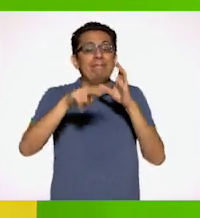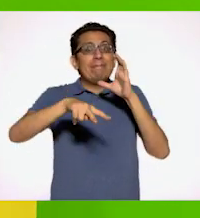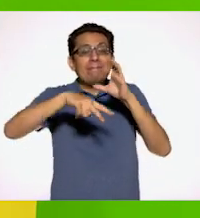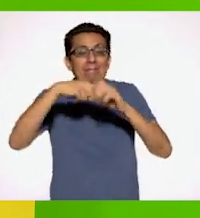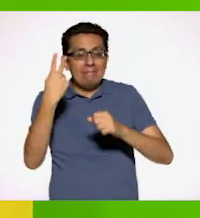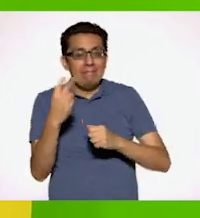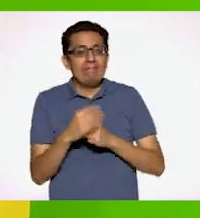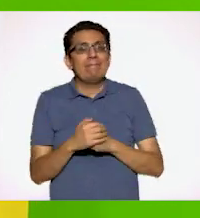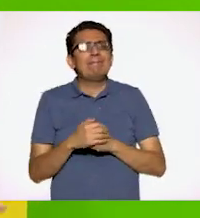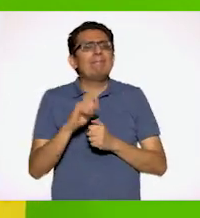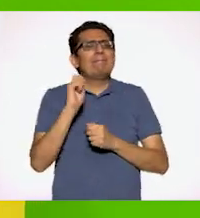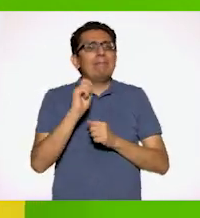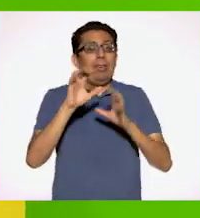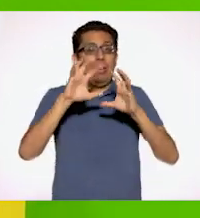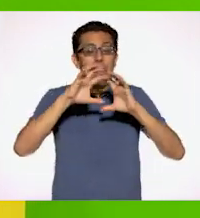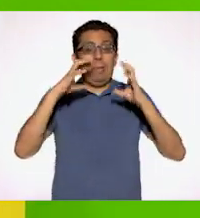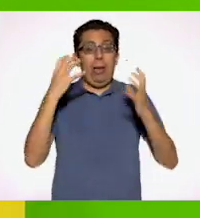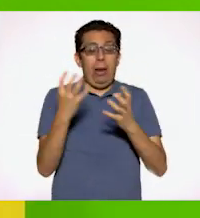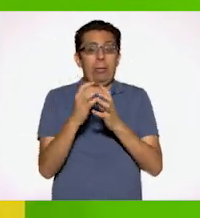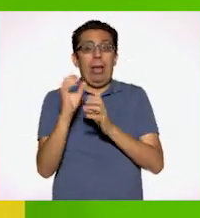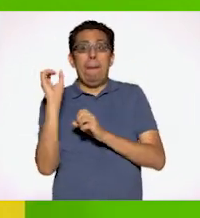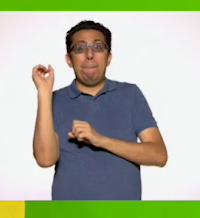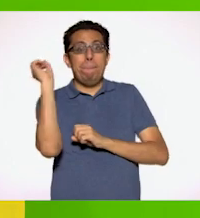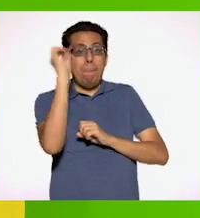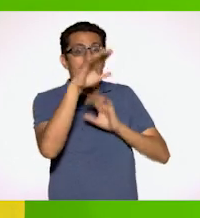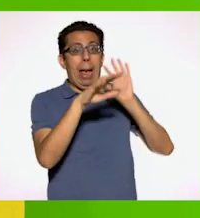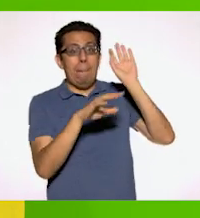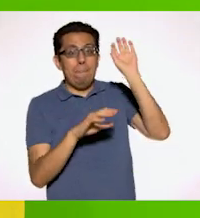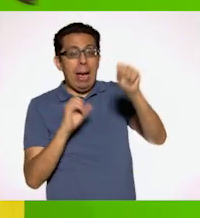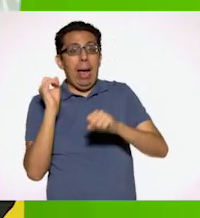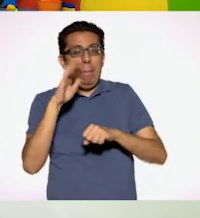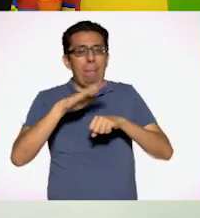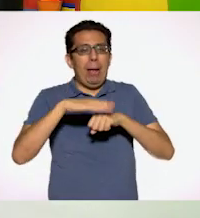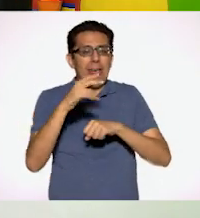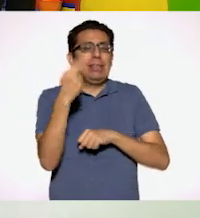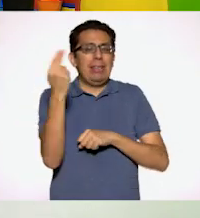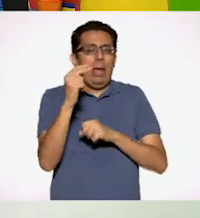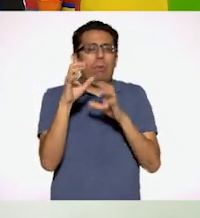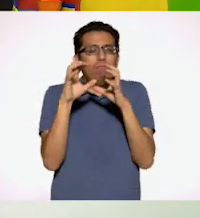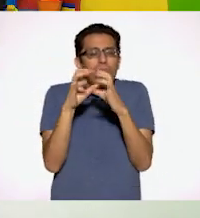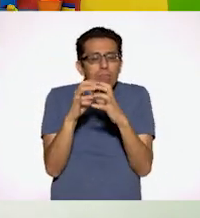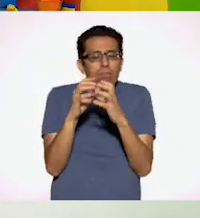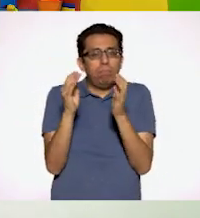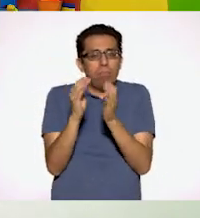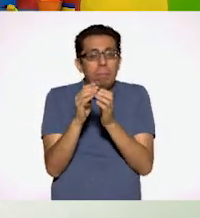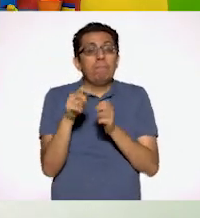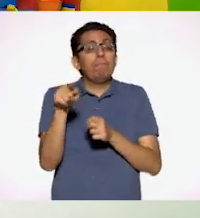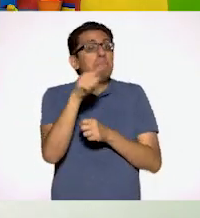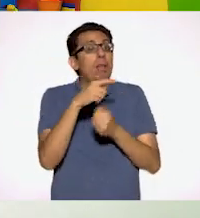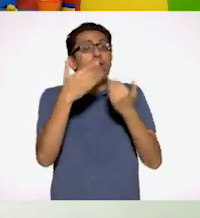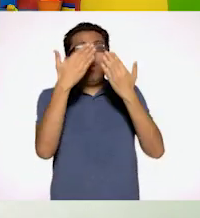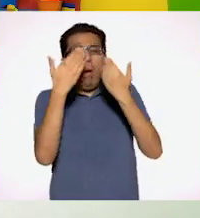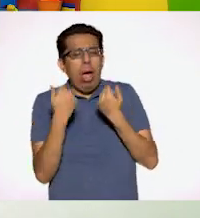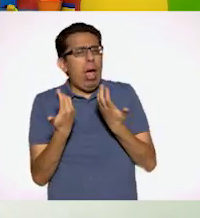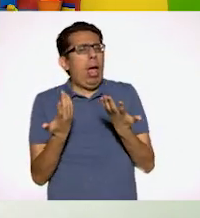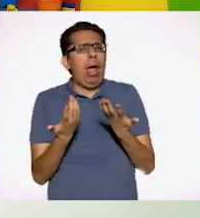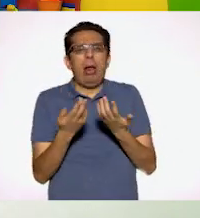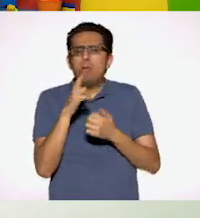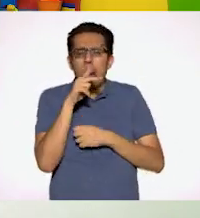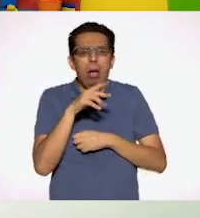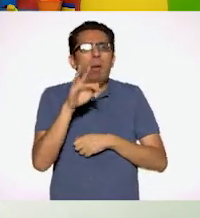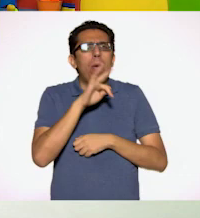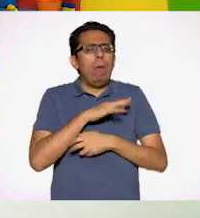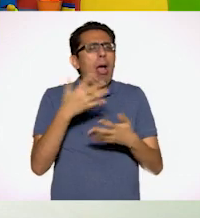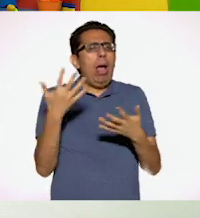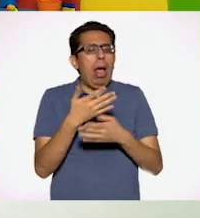la mayor cantidad de pelotas hacia el otro lado. Vamos por nuestras pelotas pequeñas. Oigan, si en casa no tienen pelotas, no se preocupen. Pueden